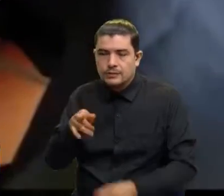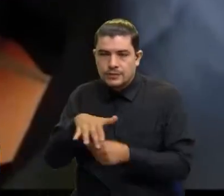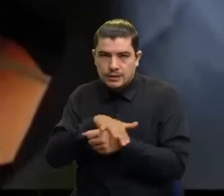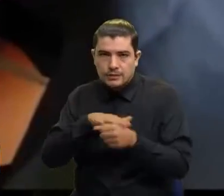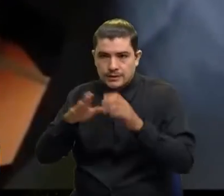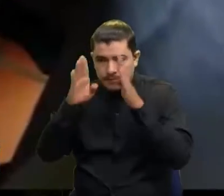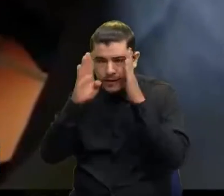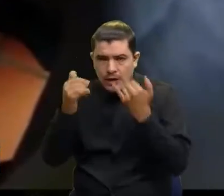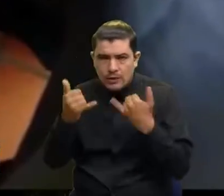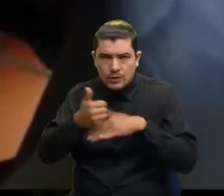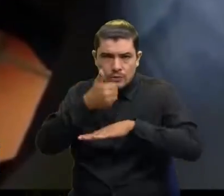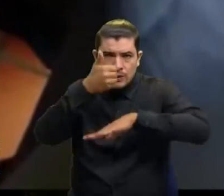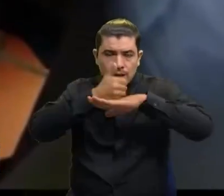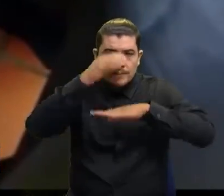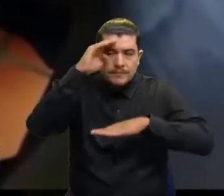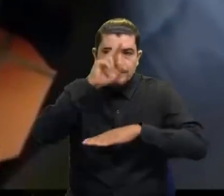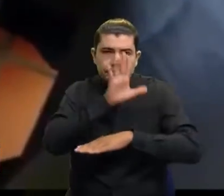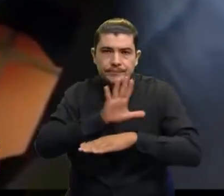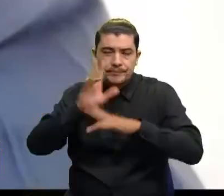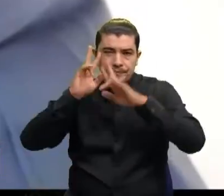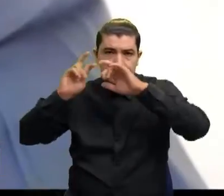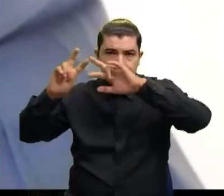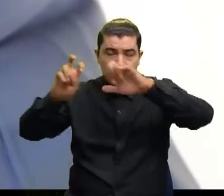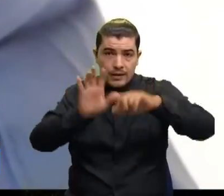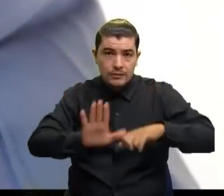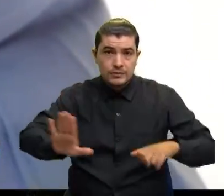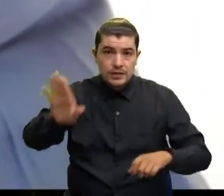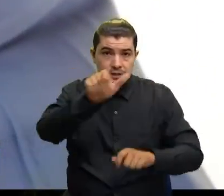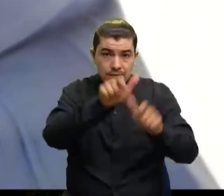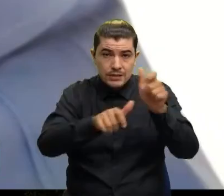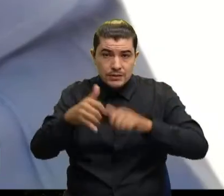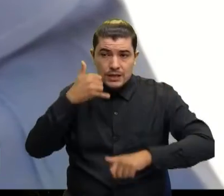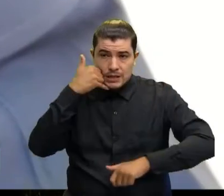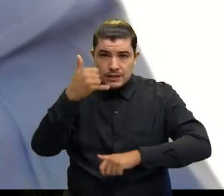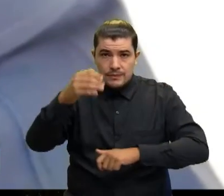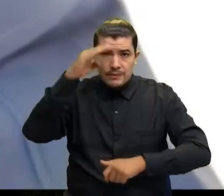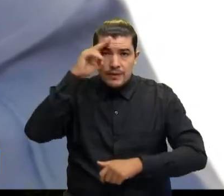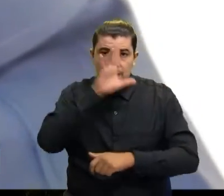respectivas investigaciones a quienes no den uso adecuado a esta línea de emergencia.